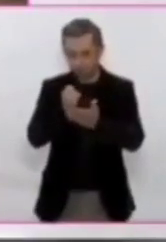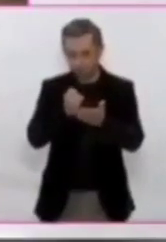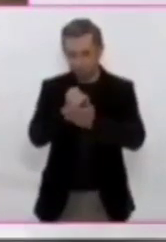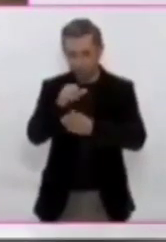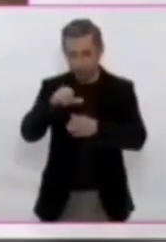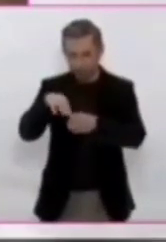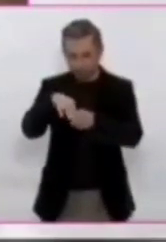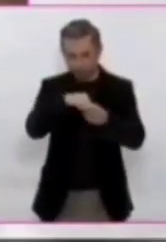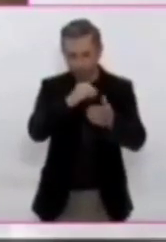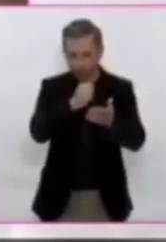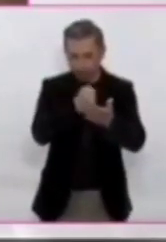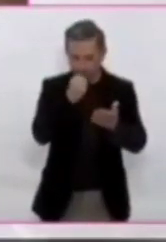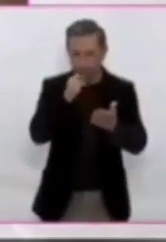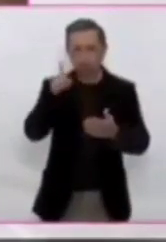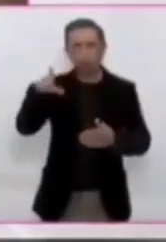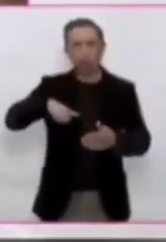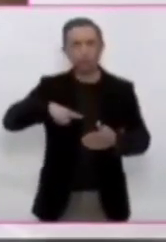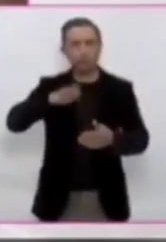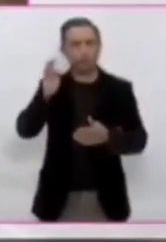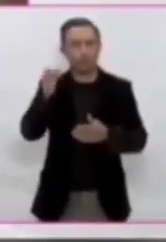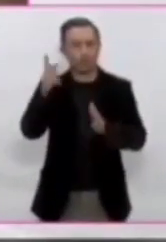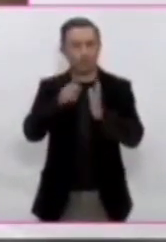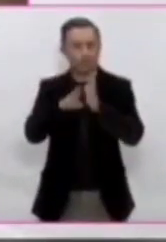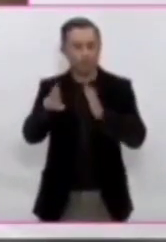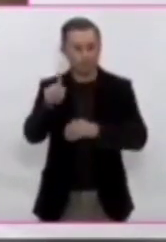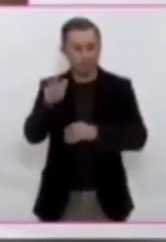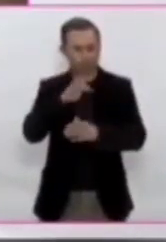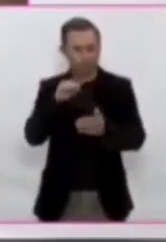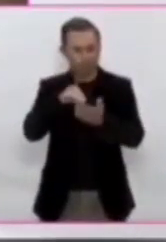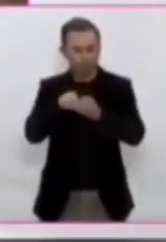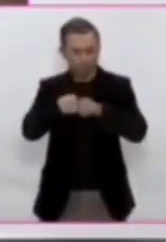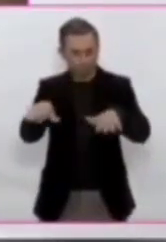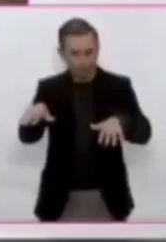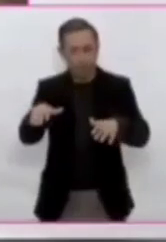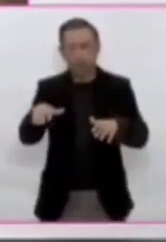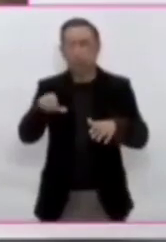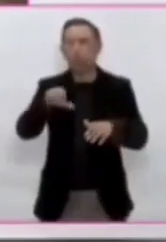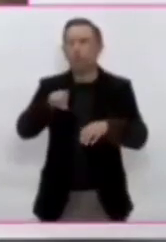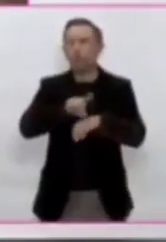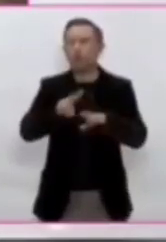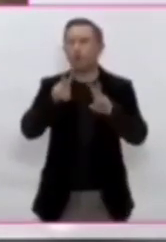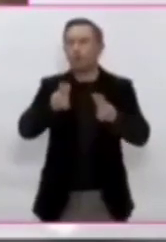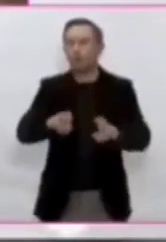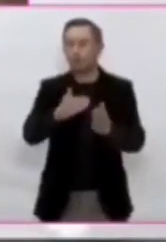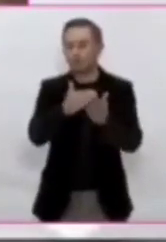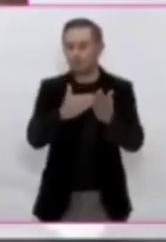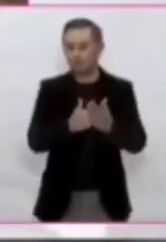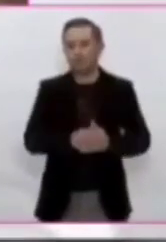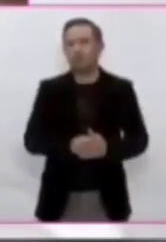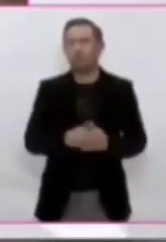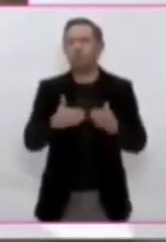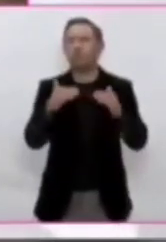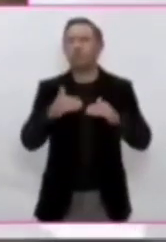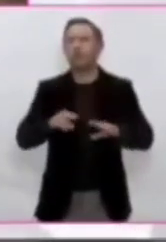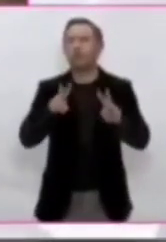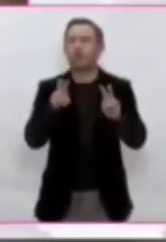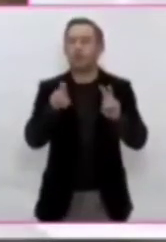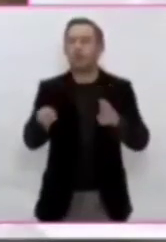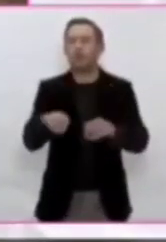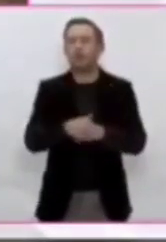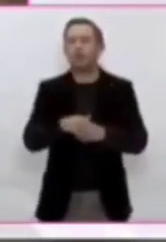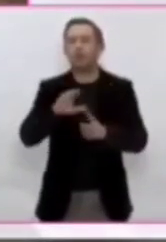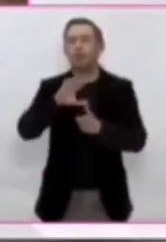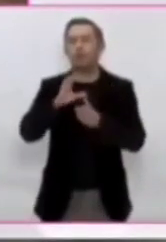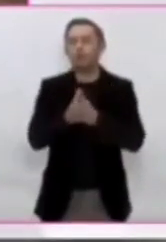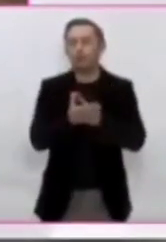en el Diario Oficial de la Federación. Y continúa con el siguiente asunto del orden del día. El siguiente asunto es relativo al informe que rinde la Comisión